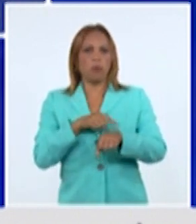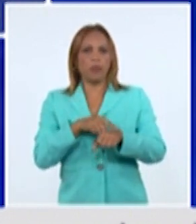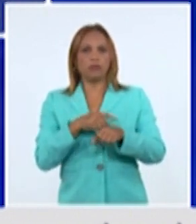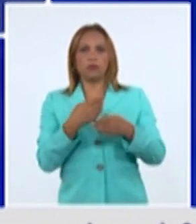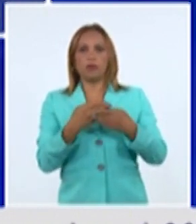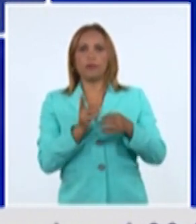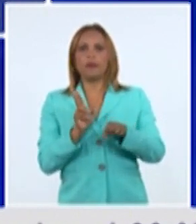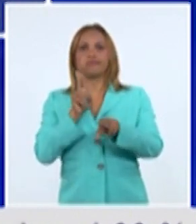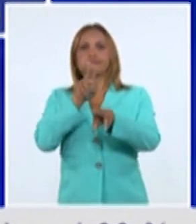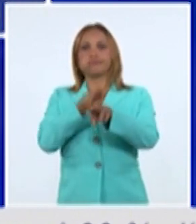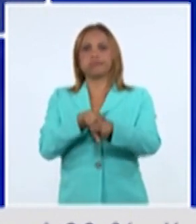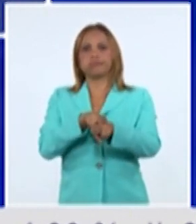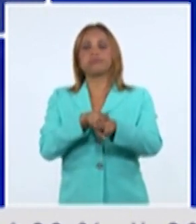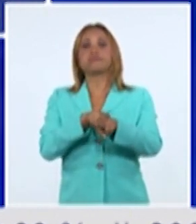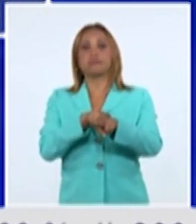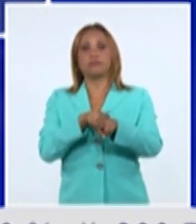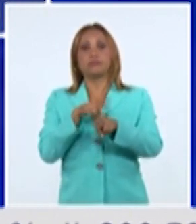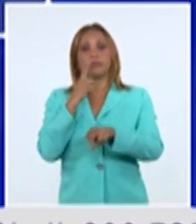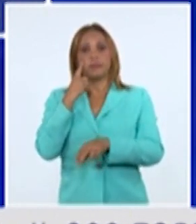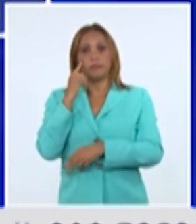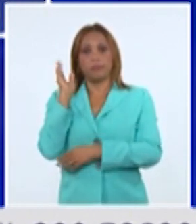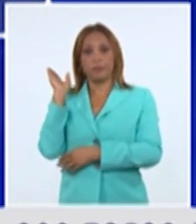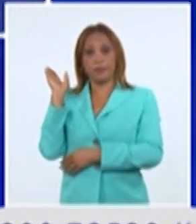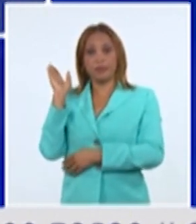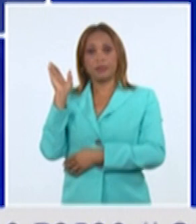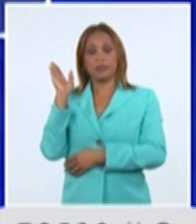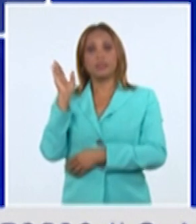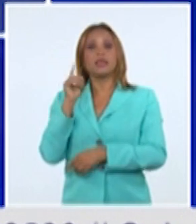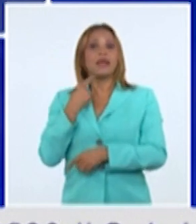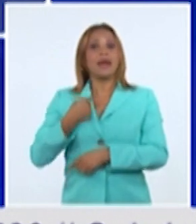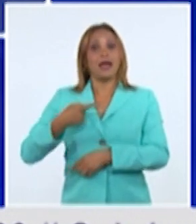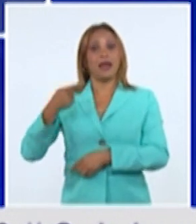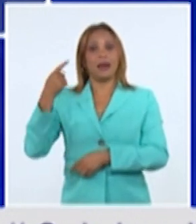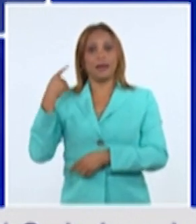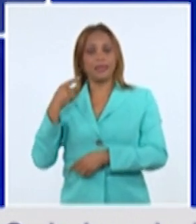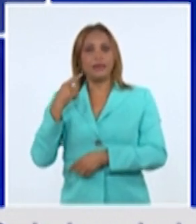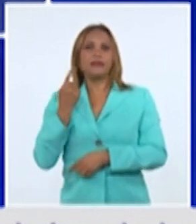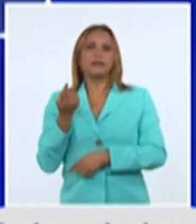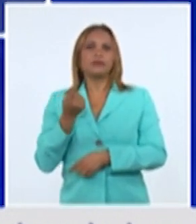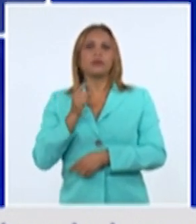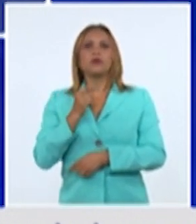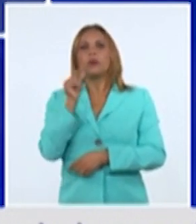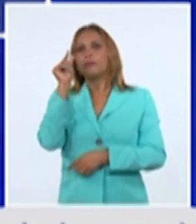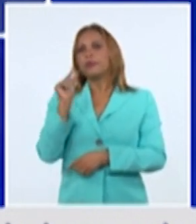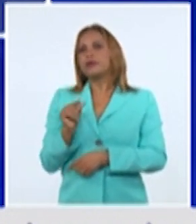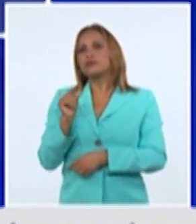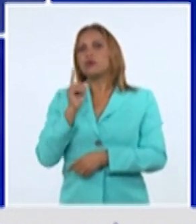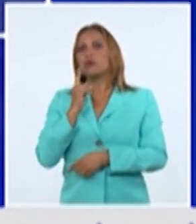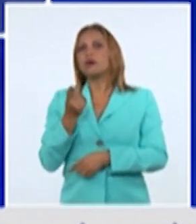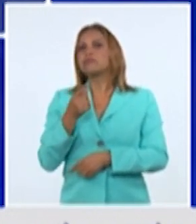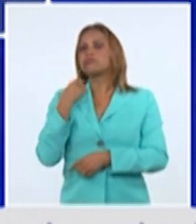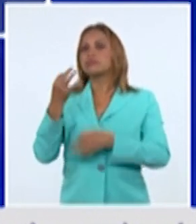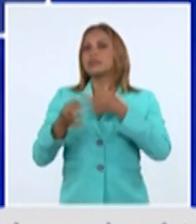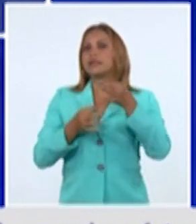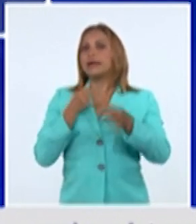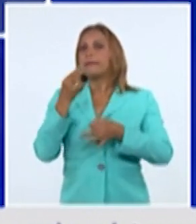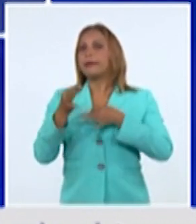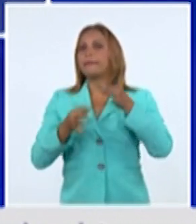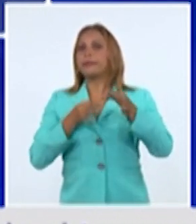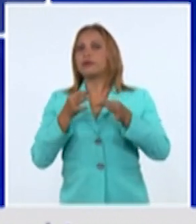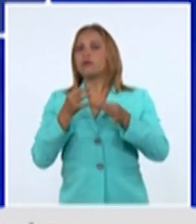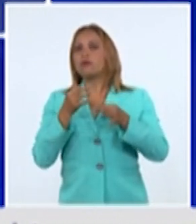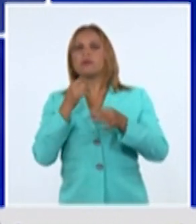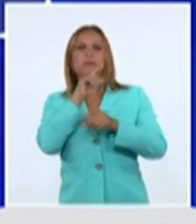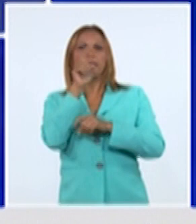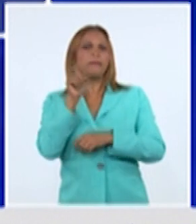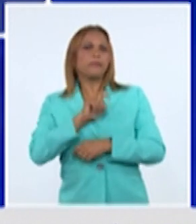Y deje la pantalla un momento, porque ayer una de las personas que escuchan la información se interesaba